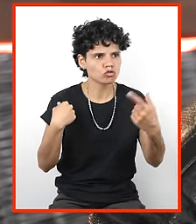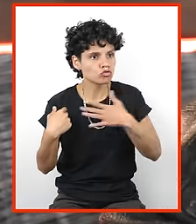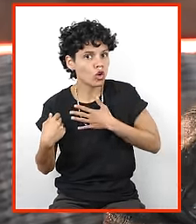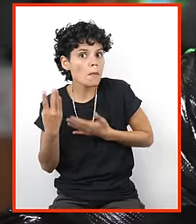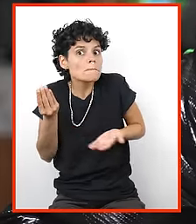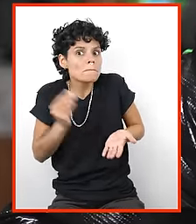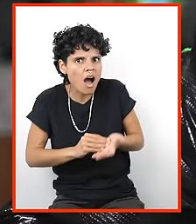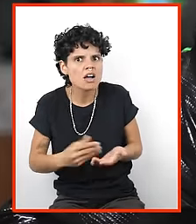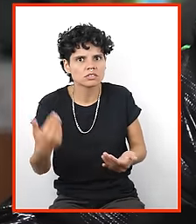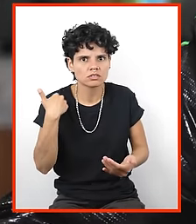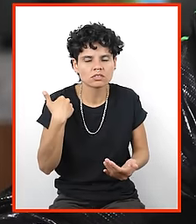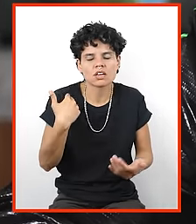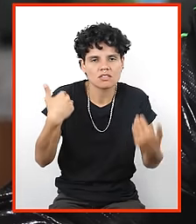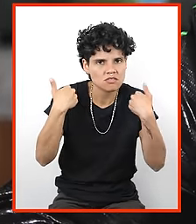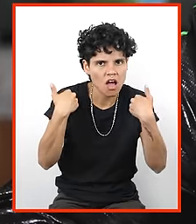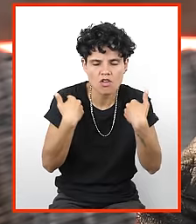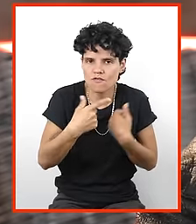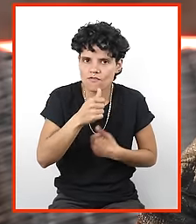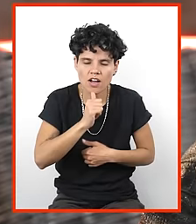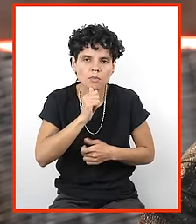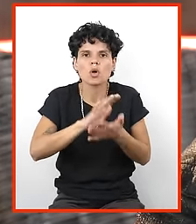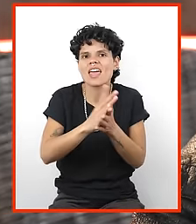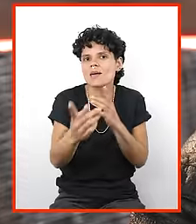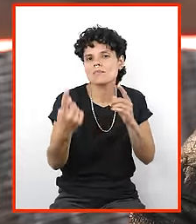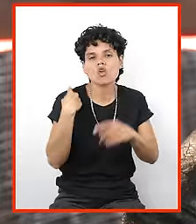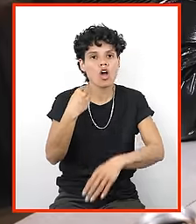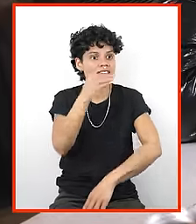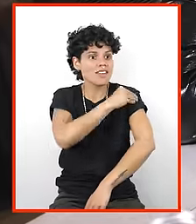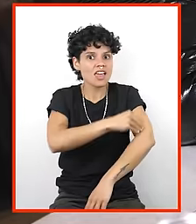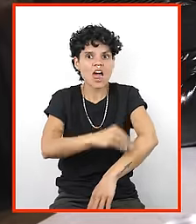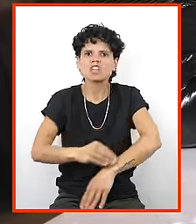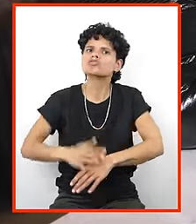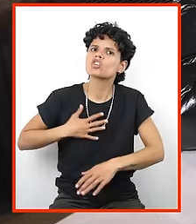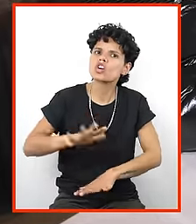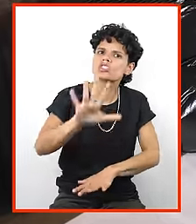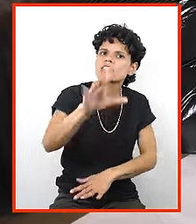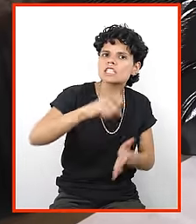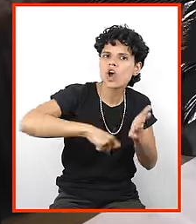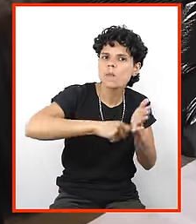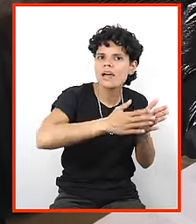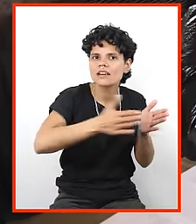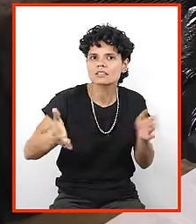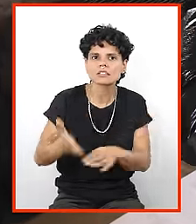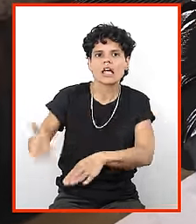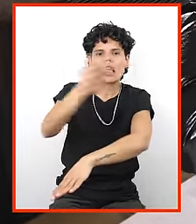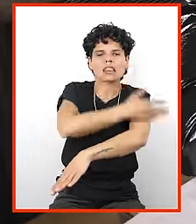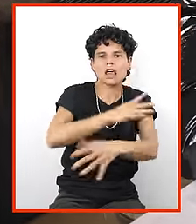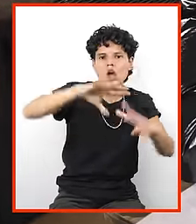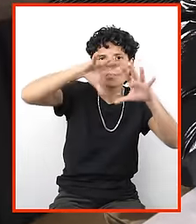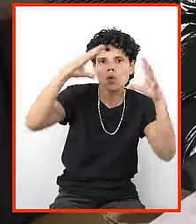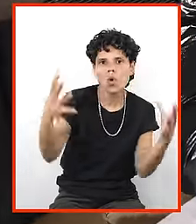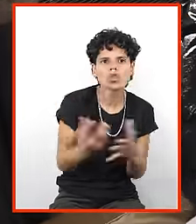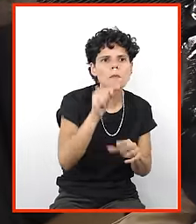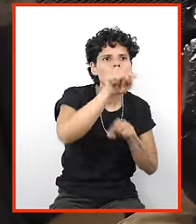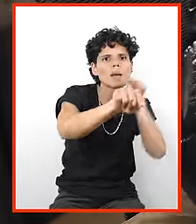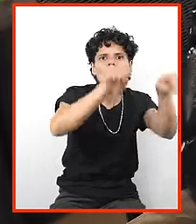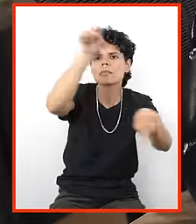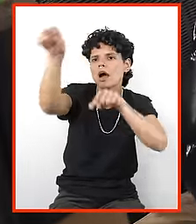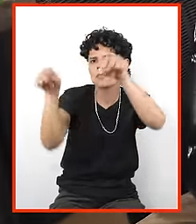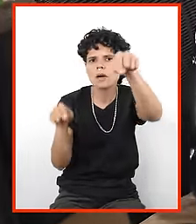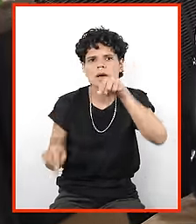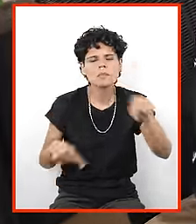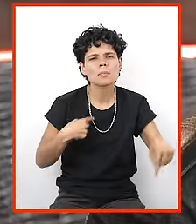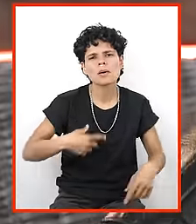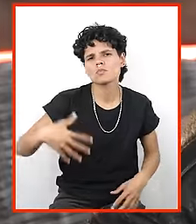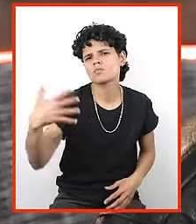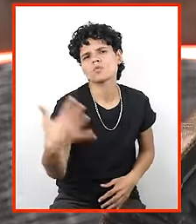me gustaría. O sea, a mí me gustaría armar una gira y estar ensayando 5 meses para irme de gira al mundo y lo voy a lograr. Pero hacer una